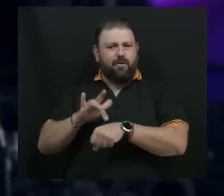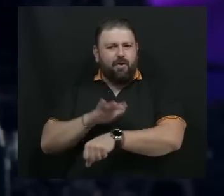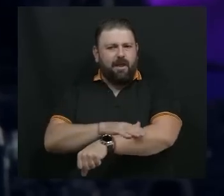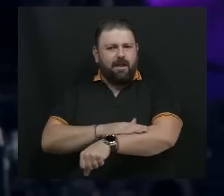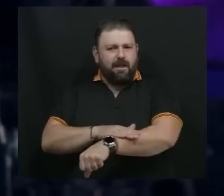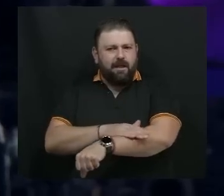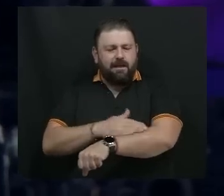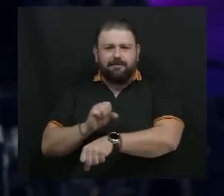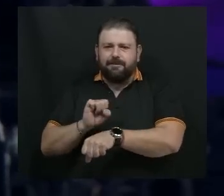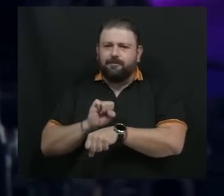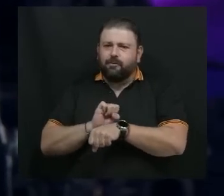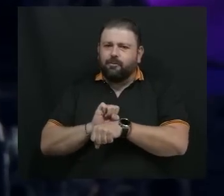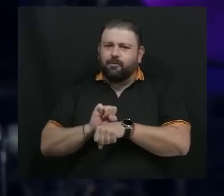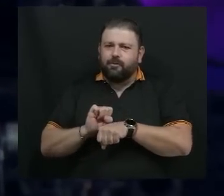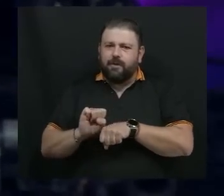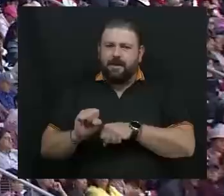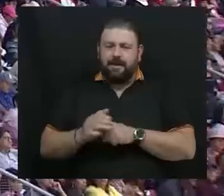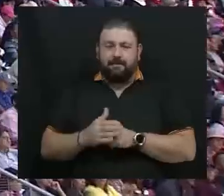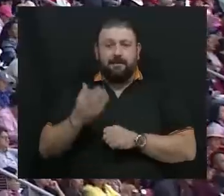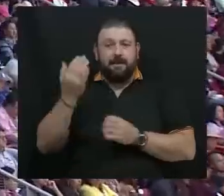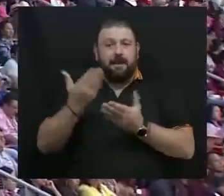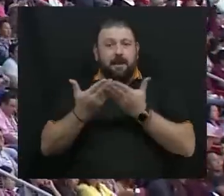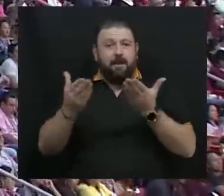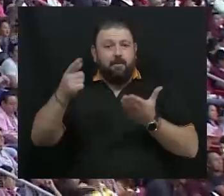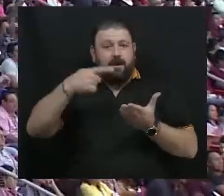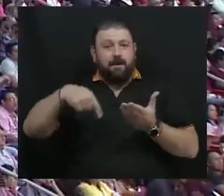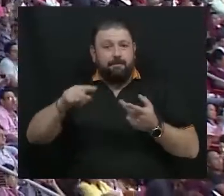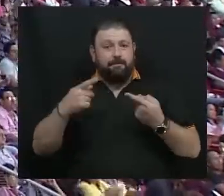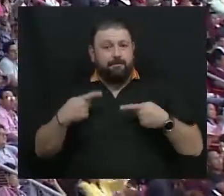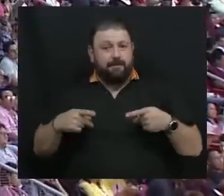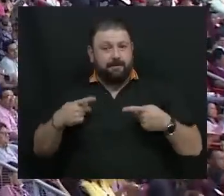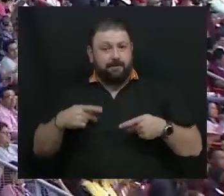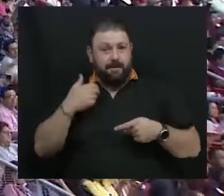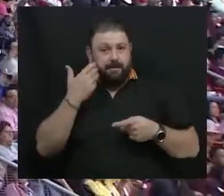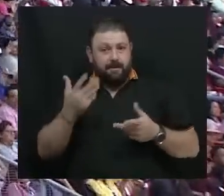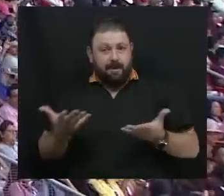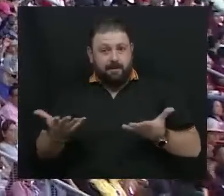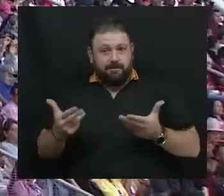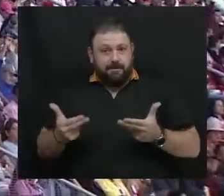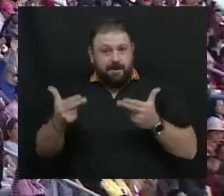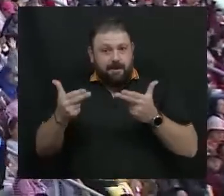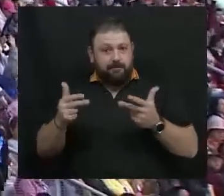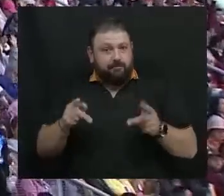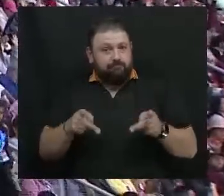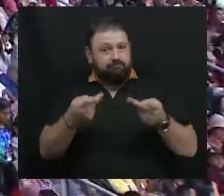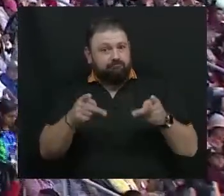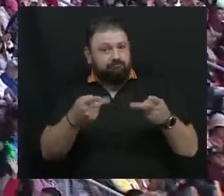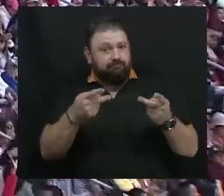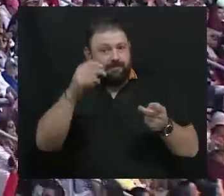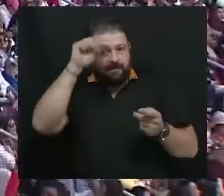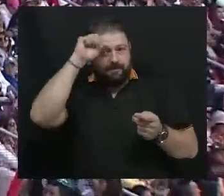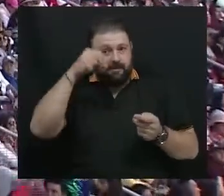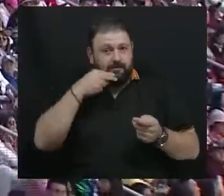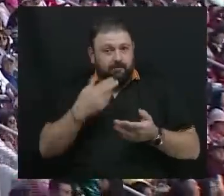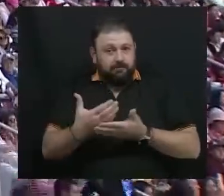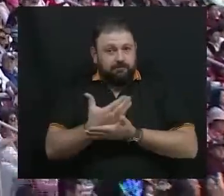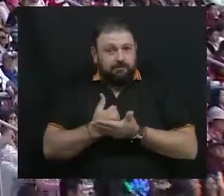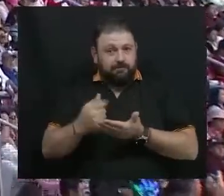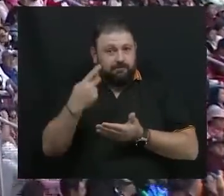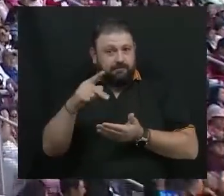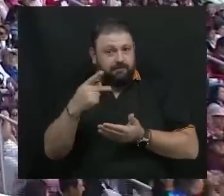su vida y generando ingresos? ¿Dónde están los que hacen negocio con Seitú? Esto es una maravilla. El que